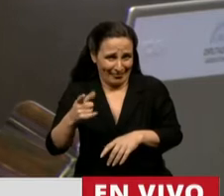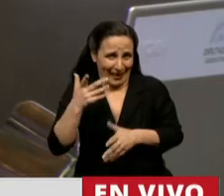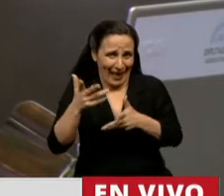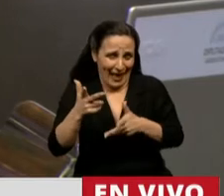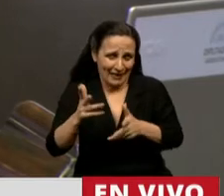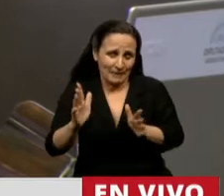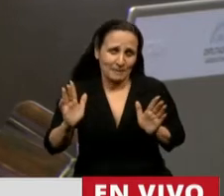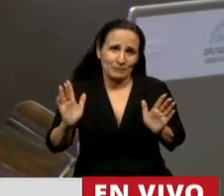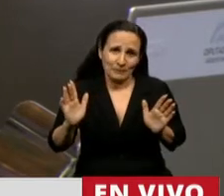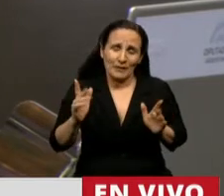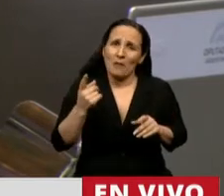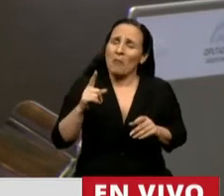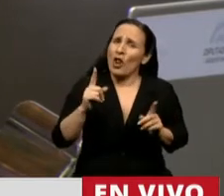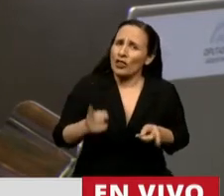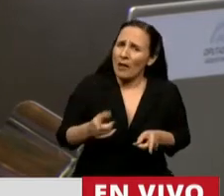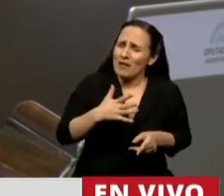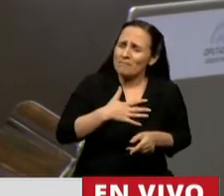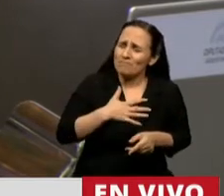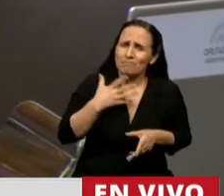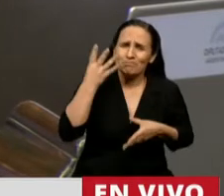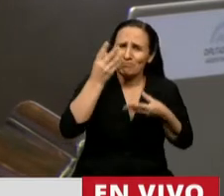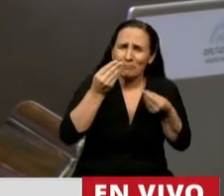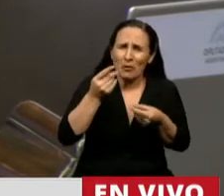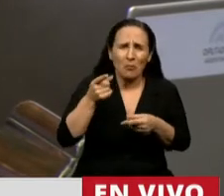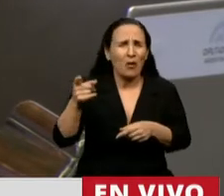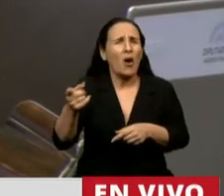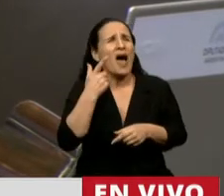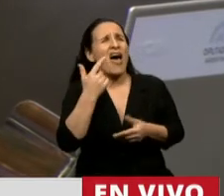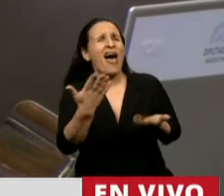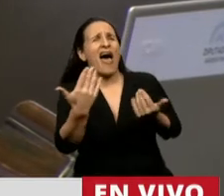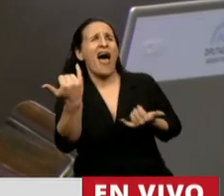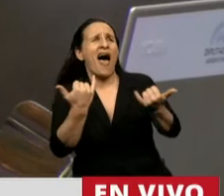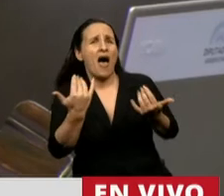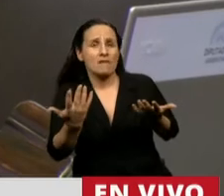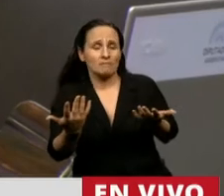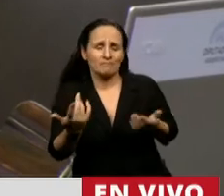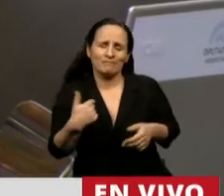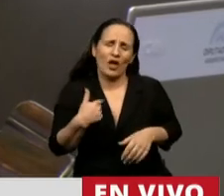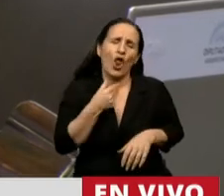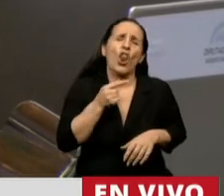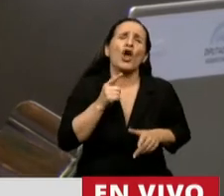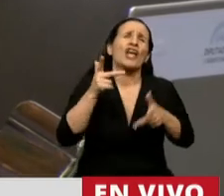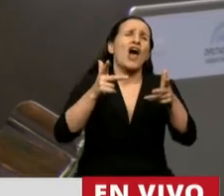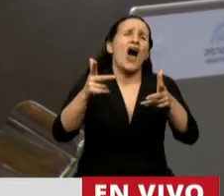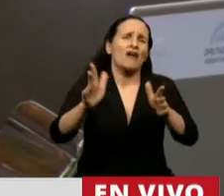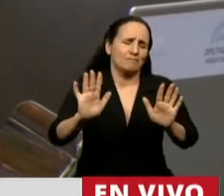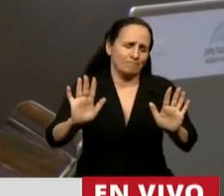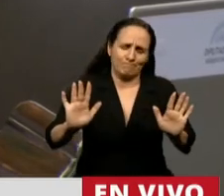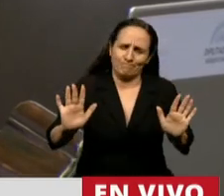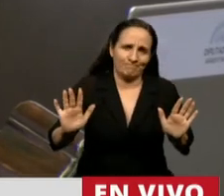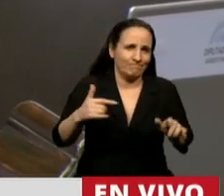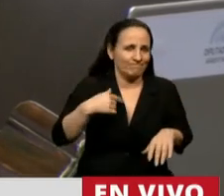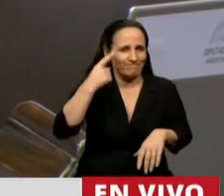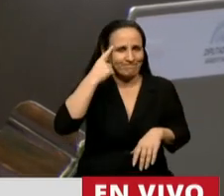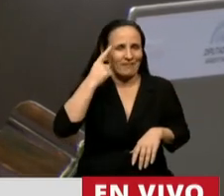también me preocupa que pida explicaciones, ¿no? Pero digo, no quiero distraerme en esto porque realmente